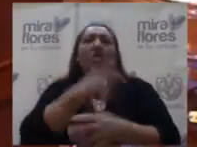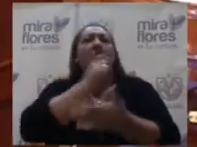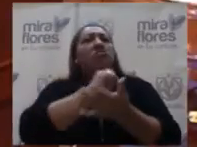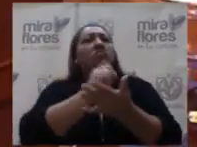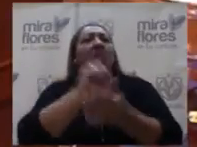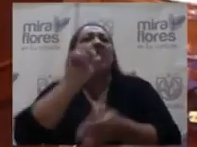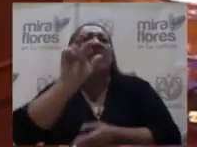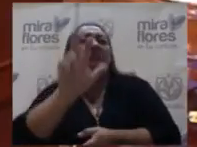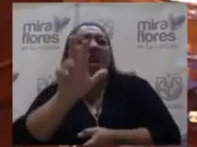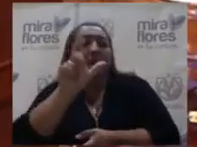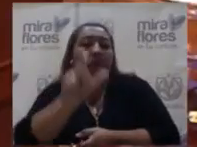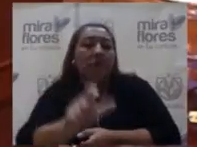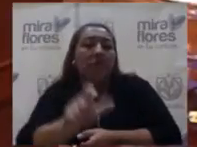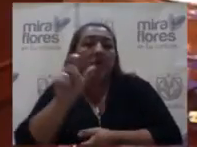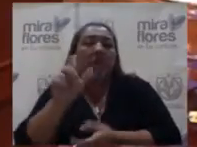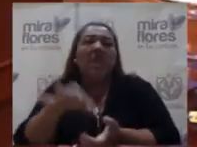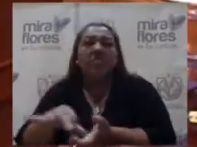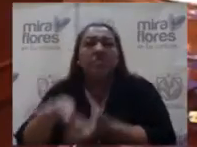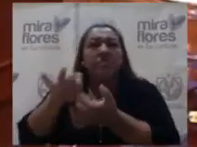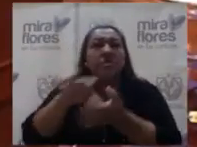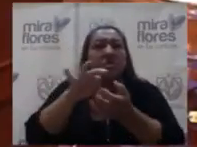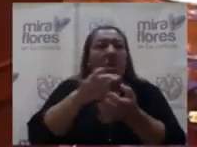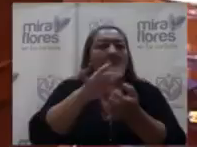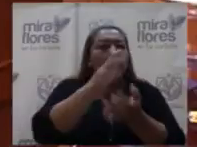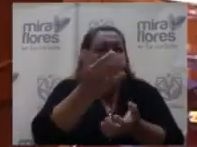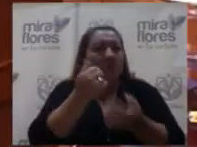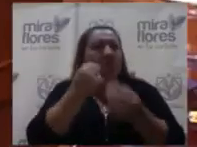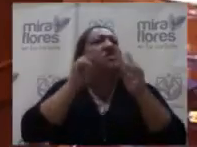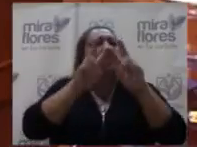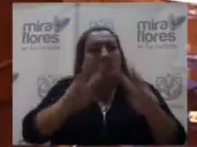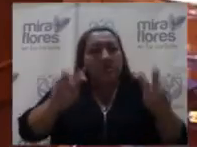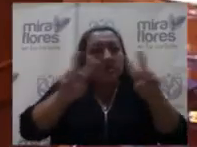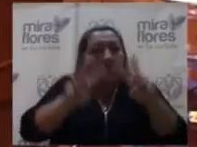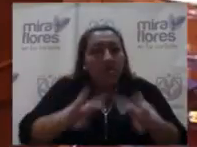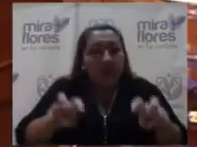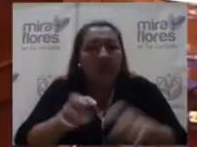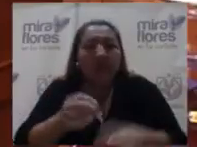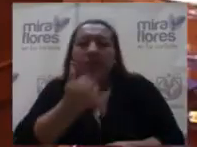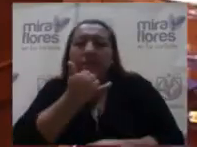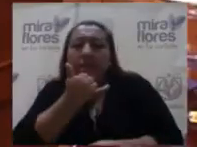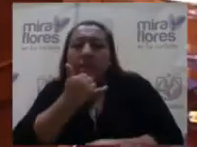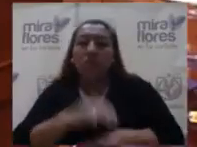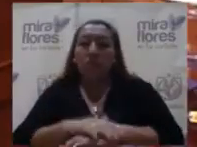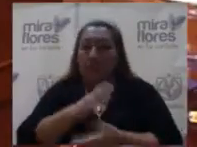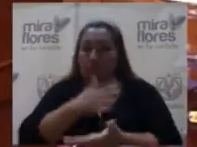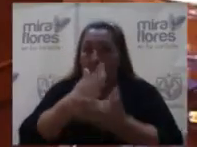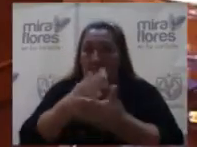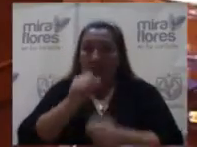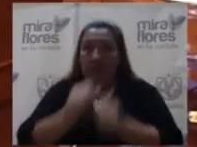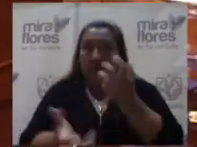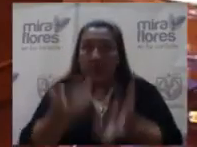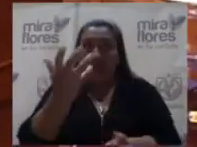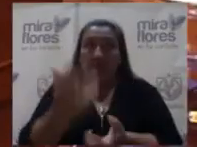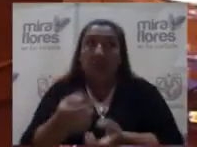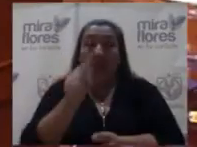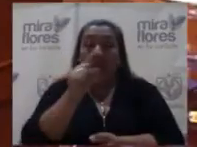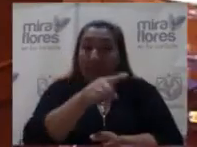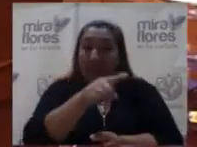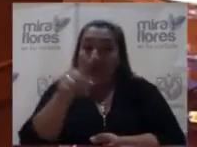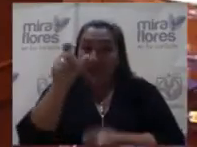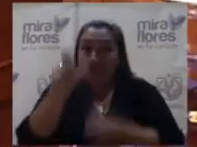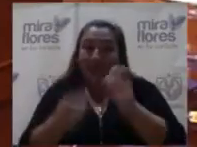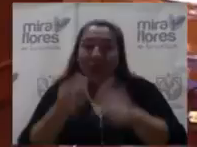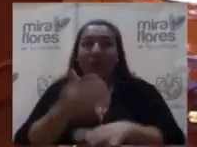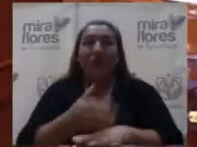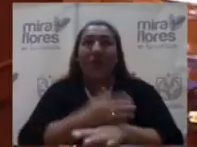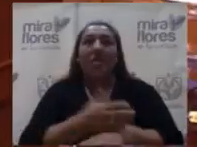3 especialistas en seguridad para el análisis de las áreas comunes como consecuencia del incendio. Estos especialistas